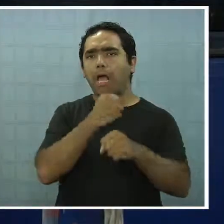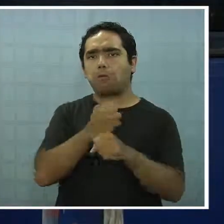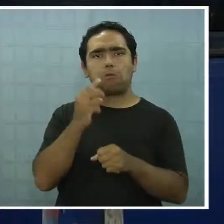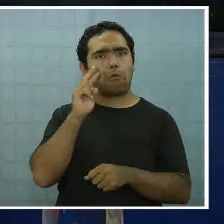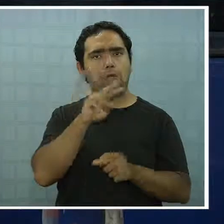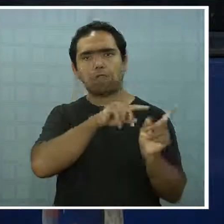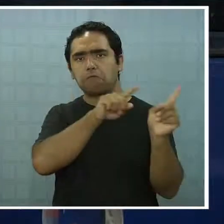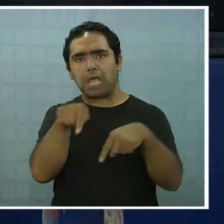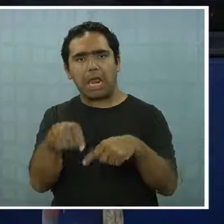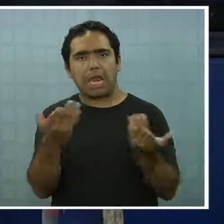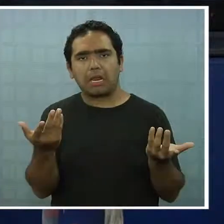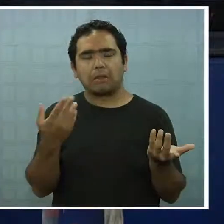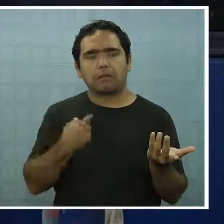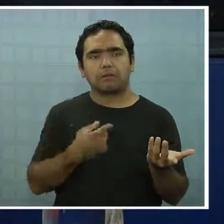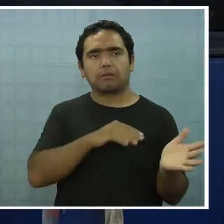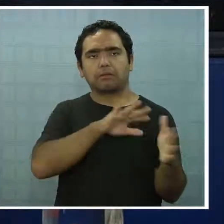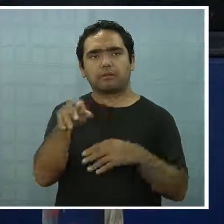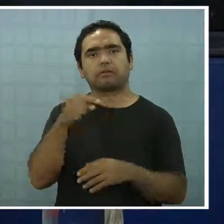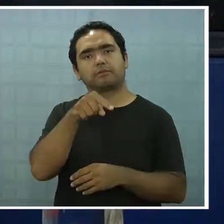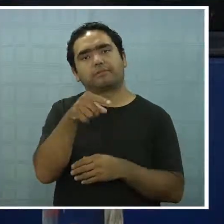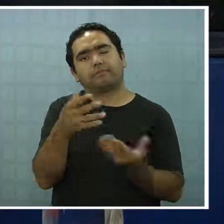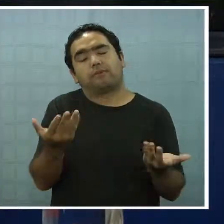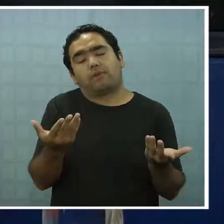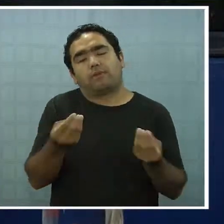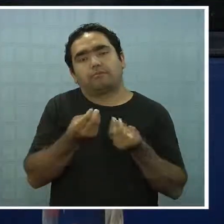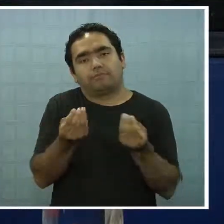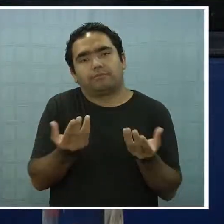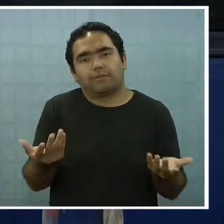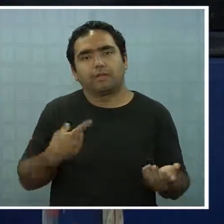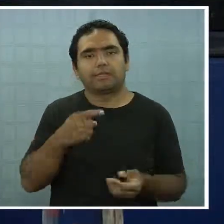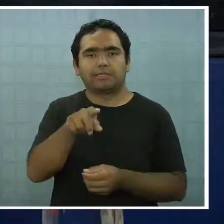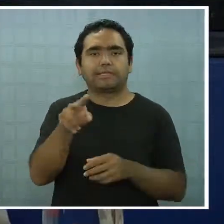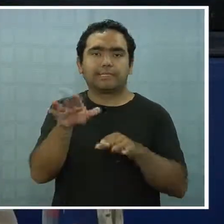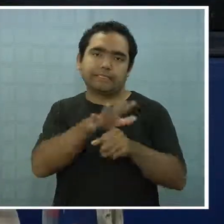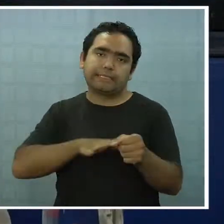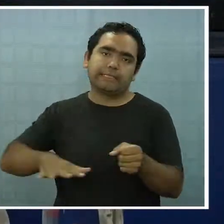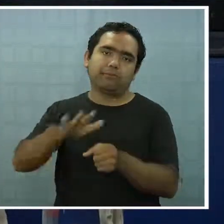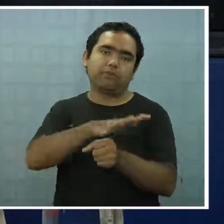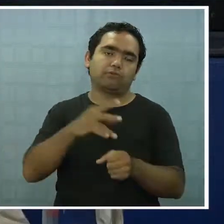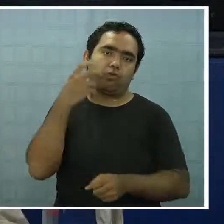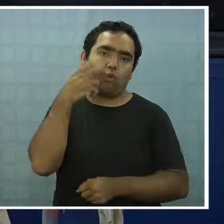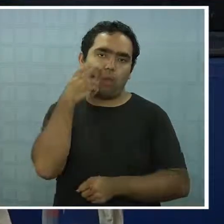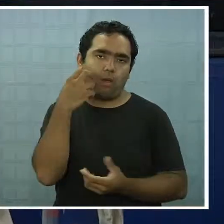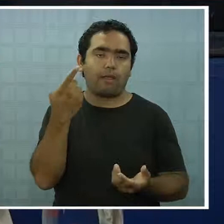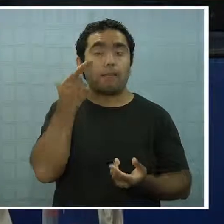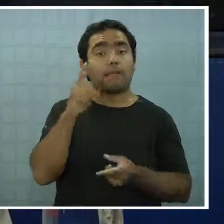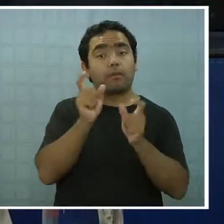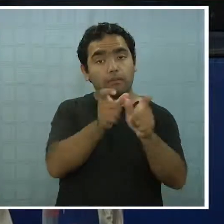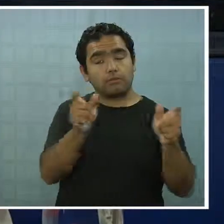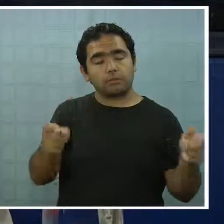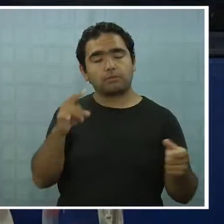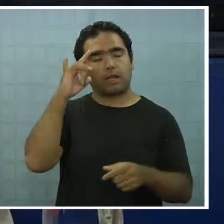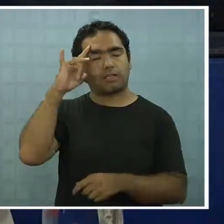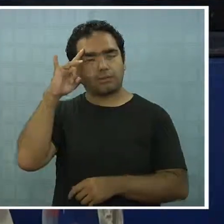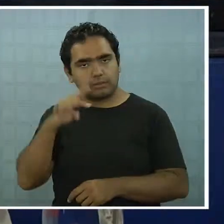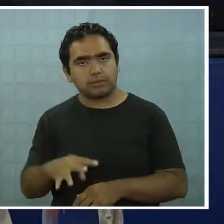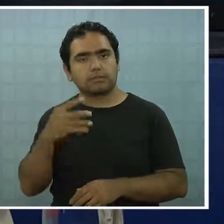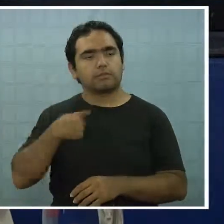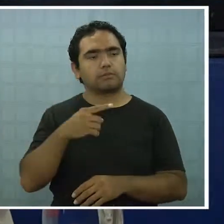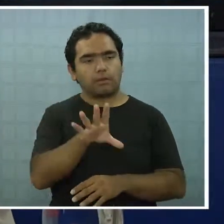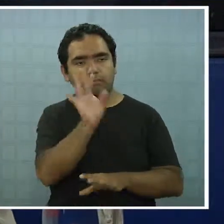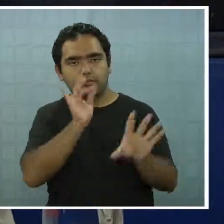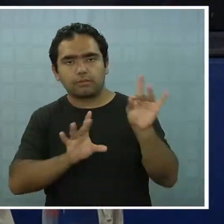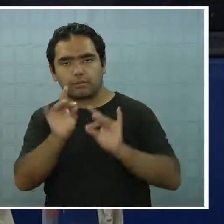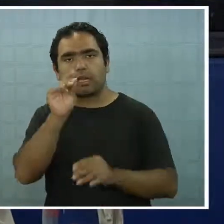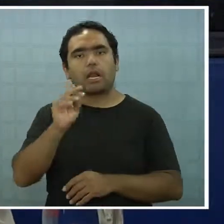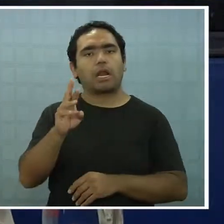aparecer. Pero bueno, esas son parte de la condición humana, como digo yo. Pero yo creo que la gente aprecia y sabe distinguir,